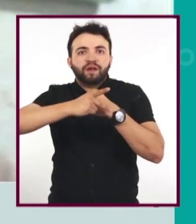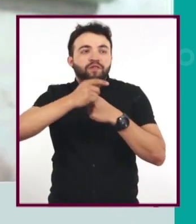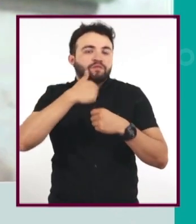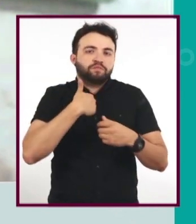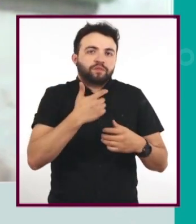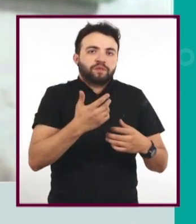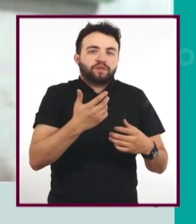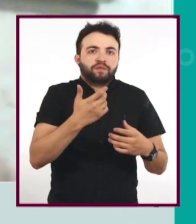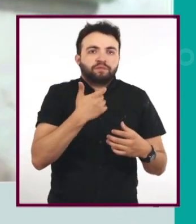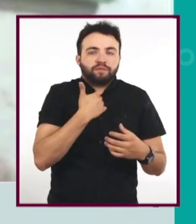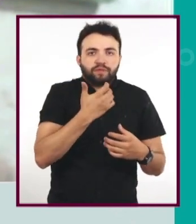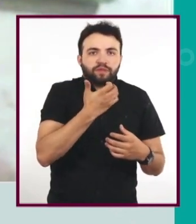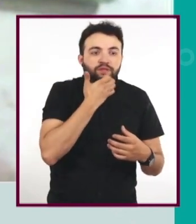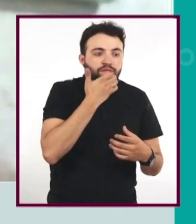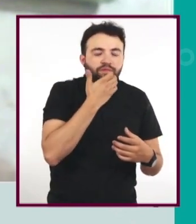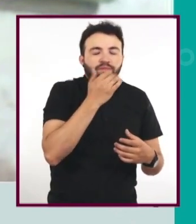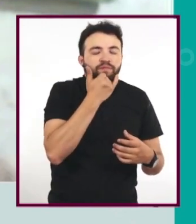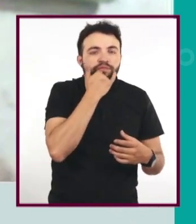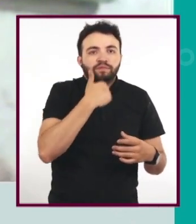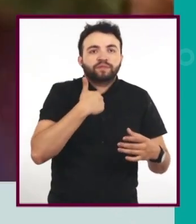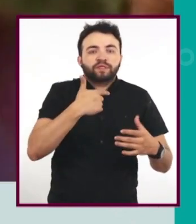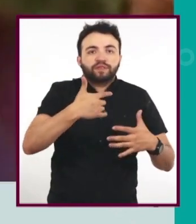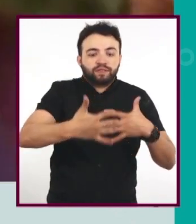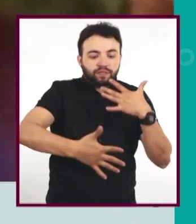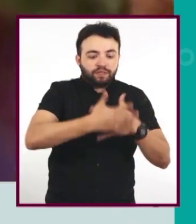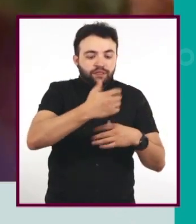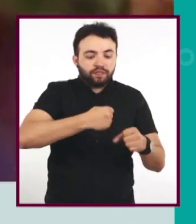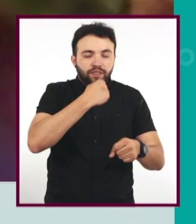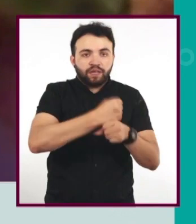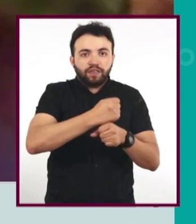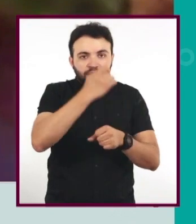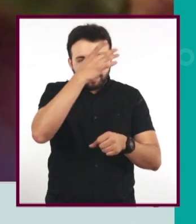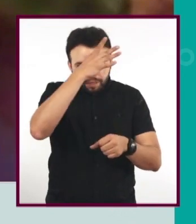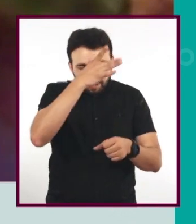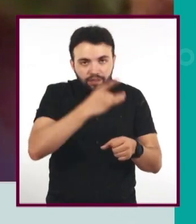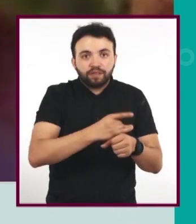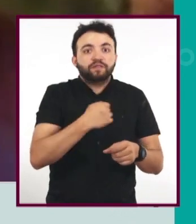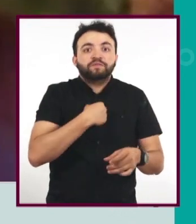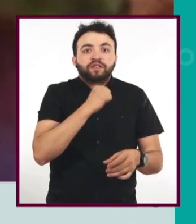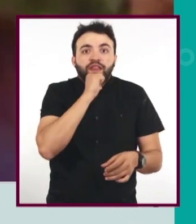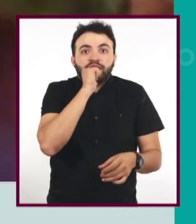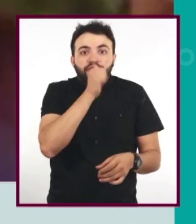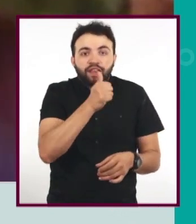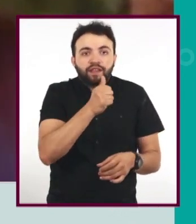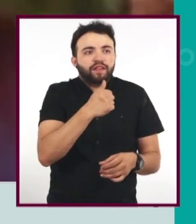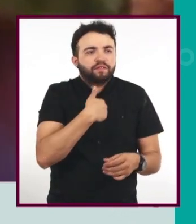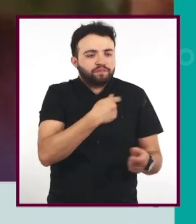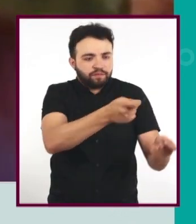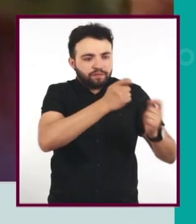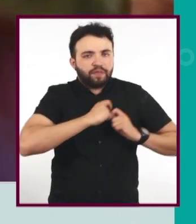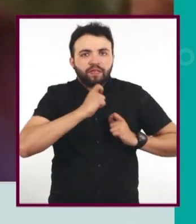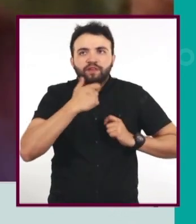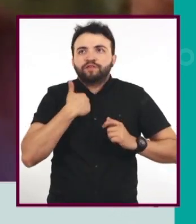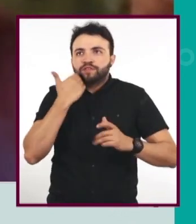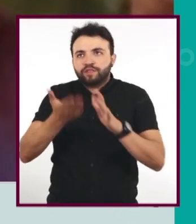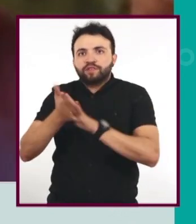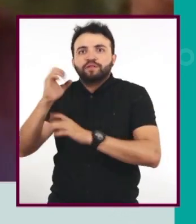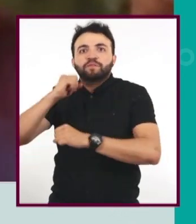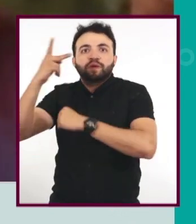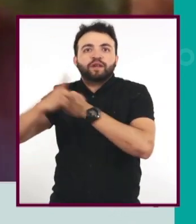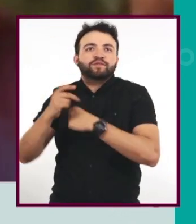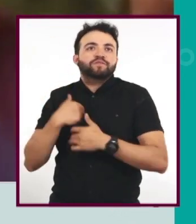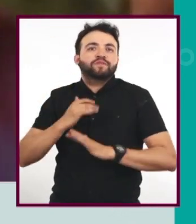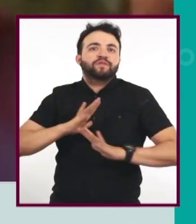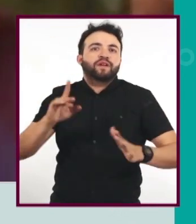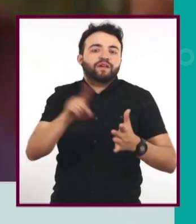era salir a otro país, conocer. Creo que el simple hecho de no poder salir y no poder realizar las actividades cotidianas